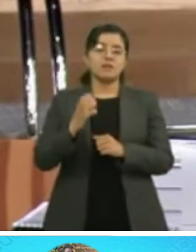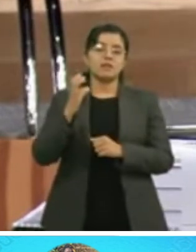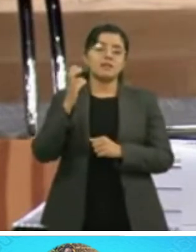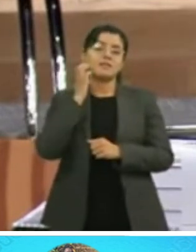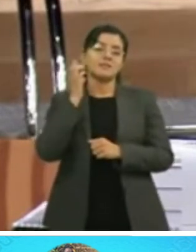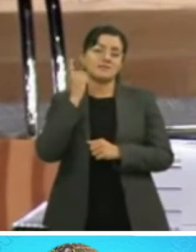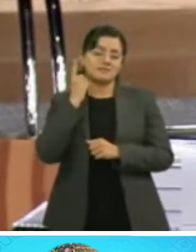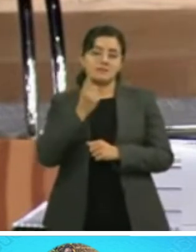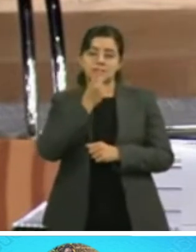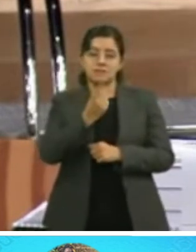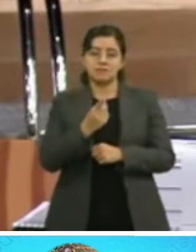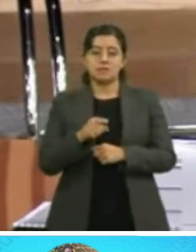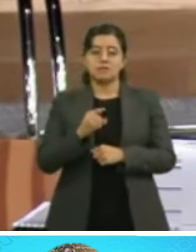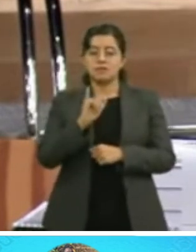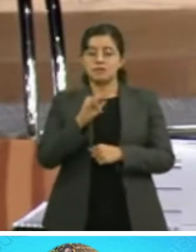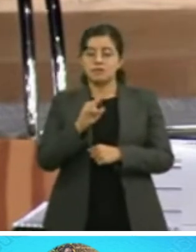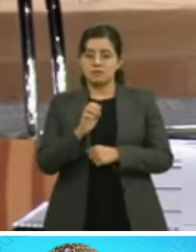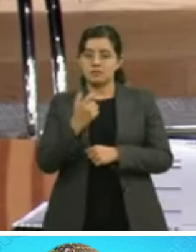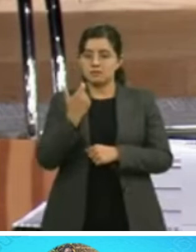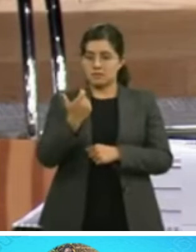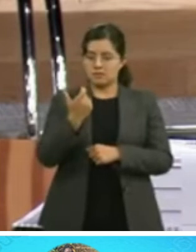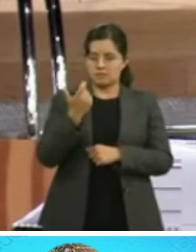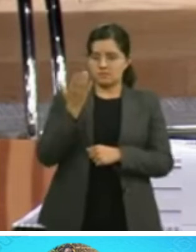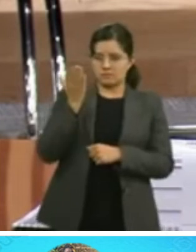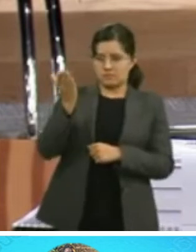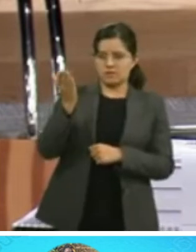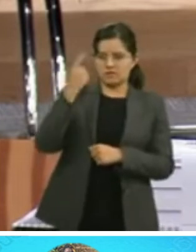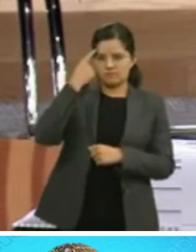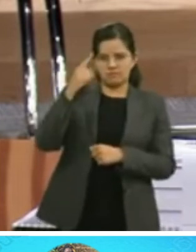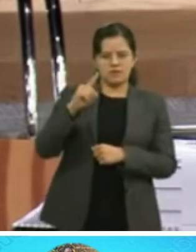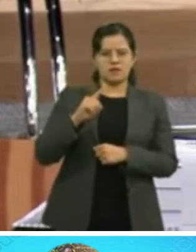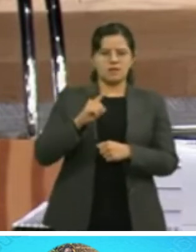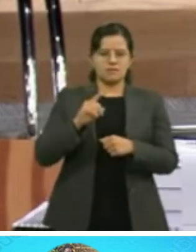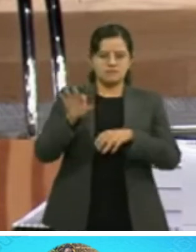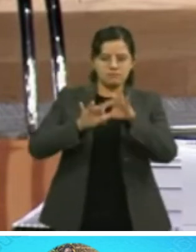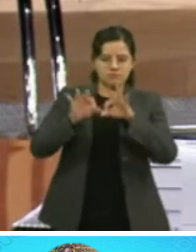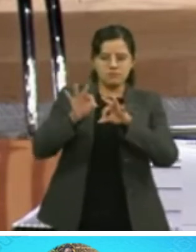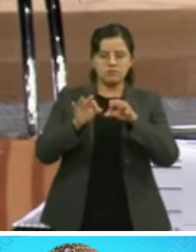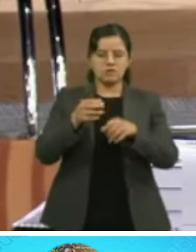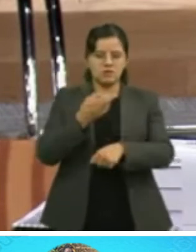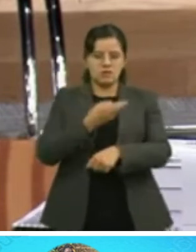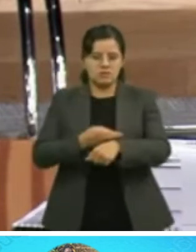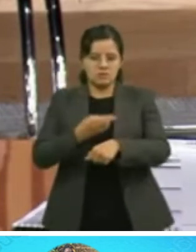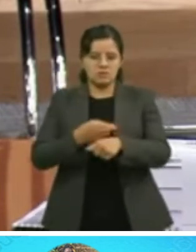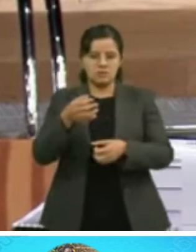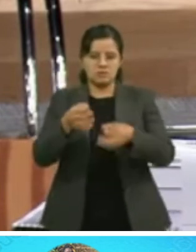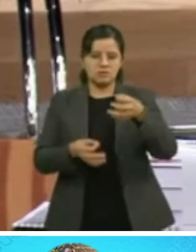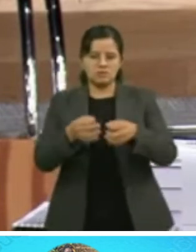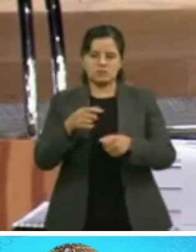que el presupuesto que solicitó el INE para las elecciones de juzgadores era